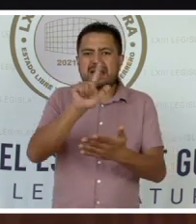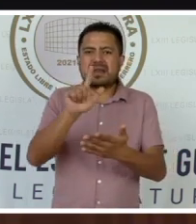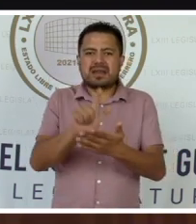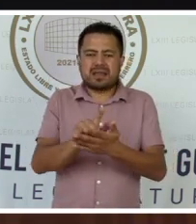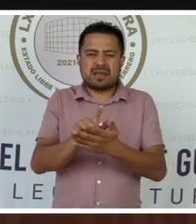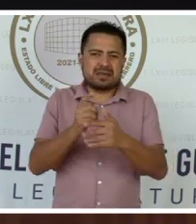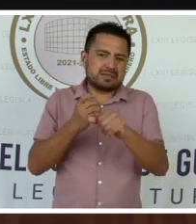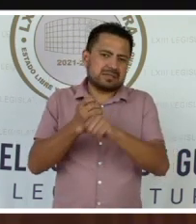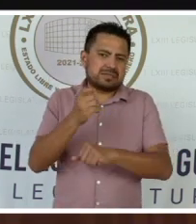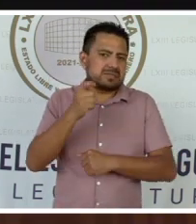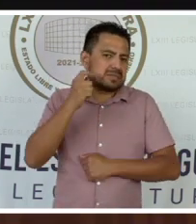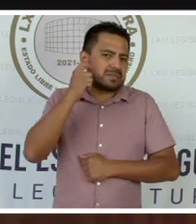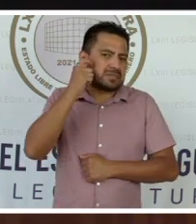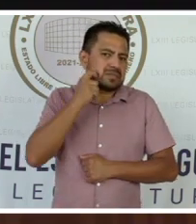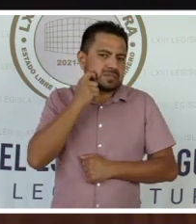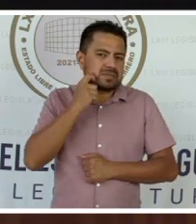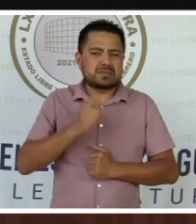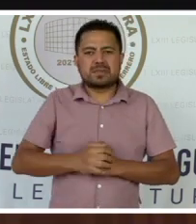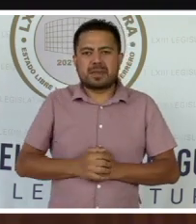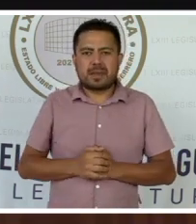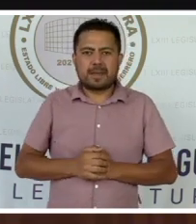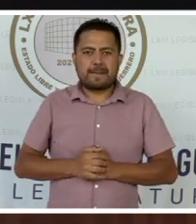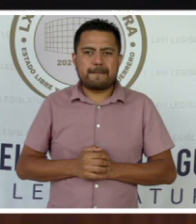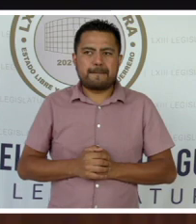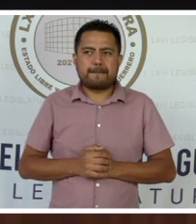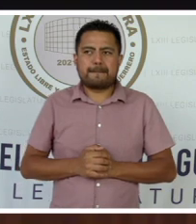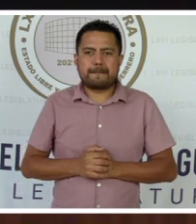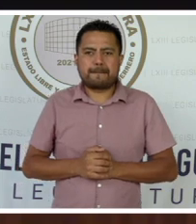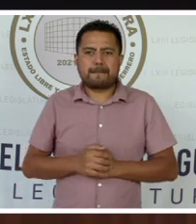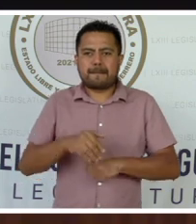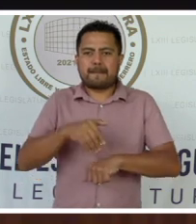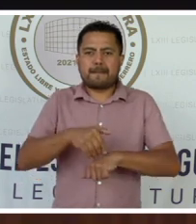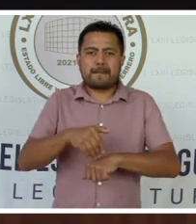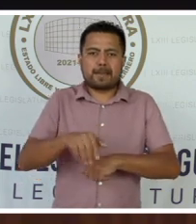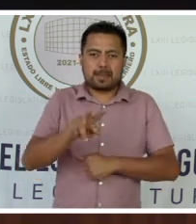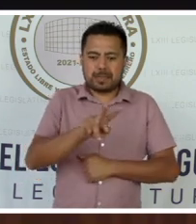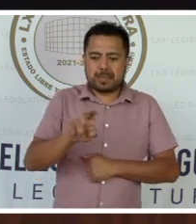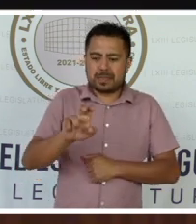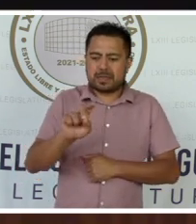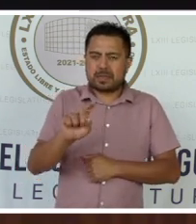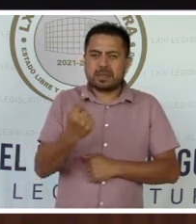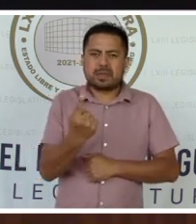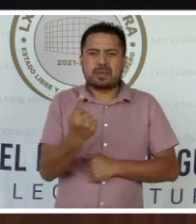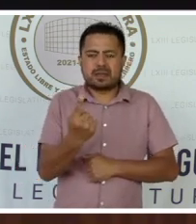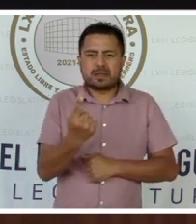del poder legislativo del Estado de Guerrero número 231